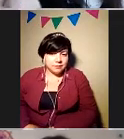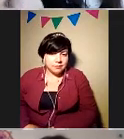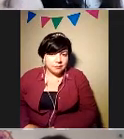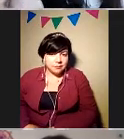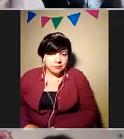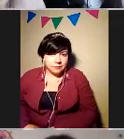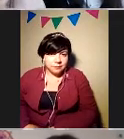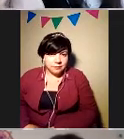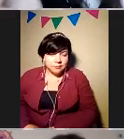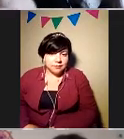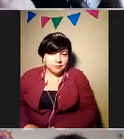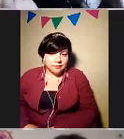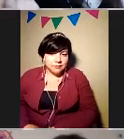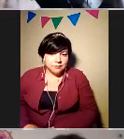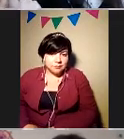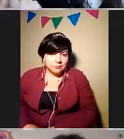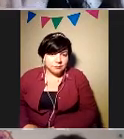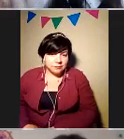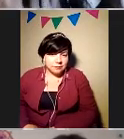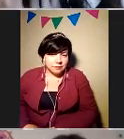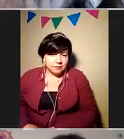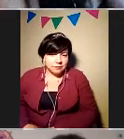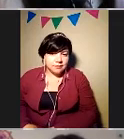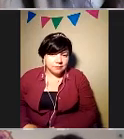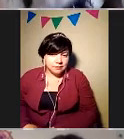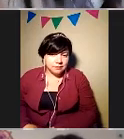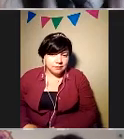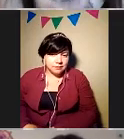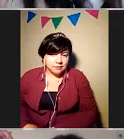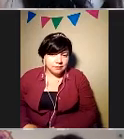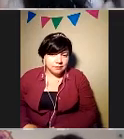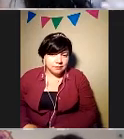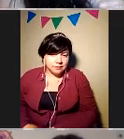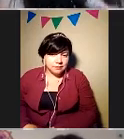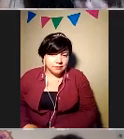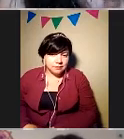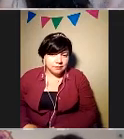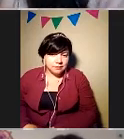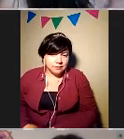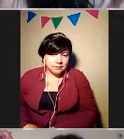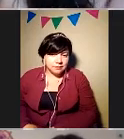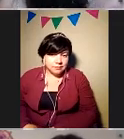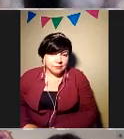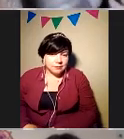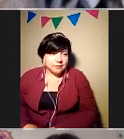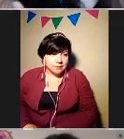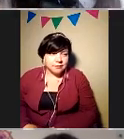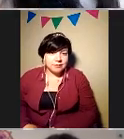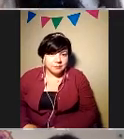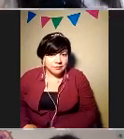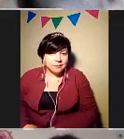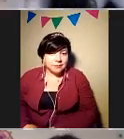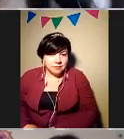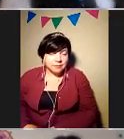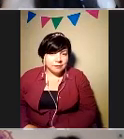una salida, y se despegó. Entonces hay una diferencia igual bastante grande en cuanto a la, no sé, se imaginarán que la mujer